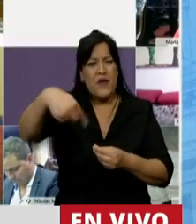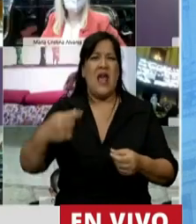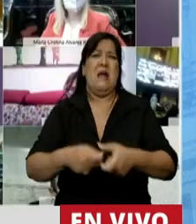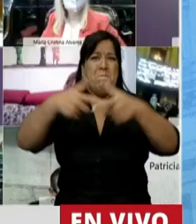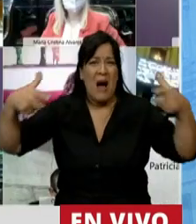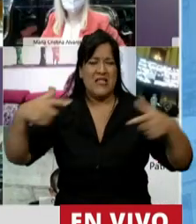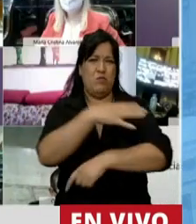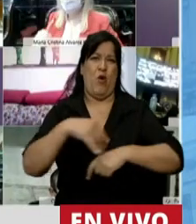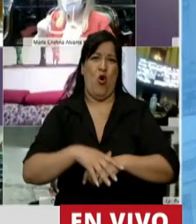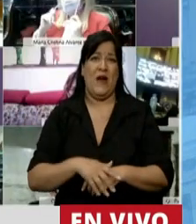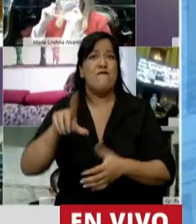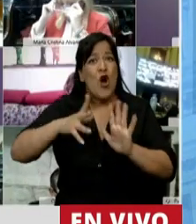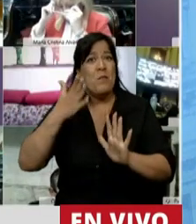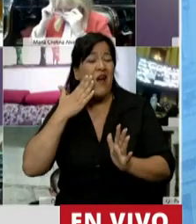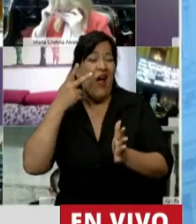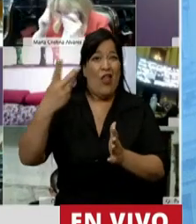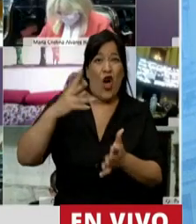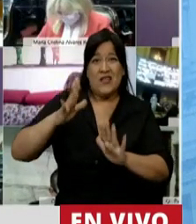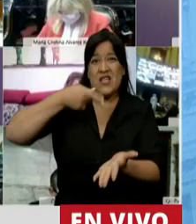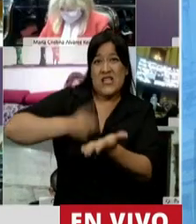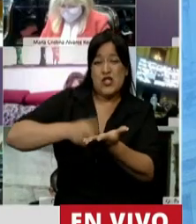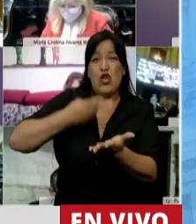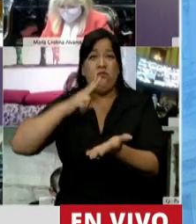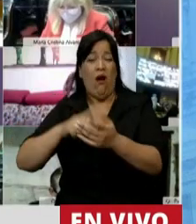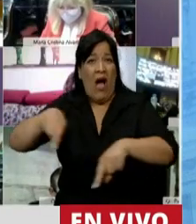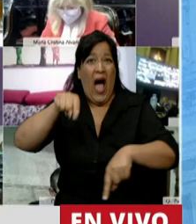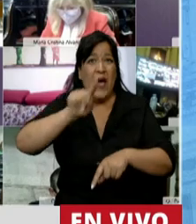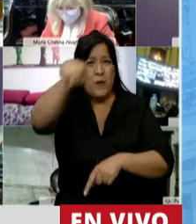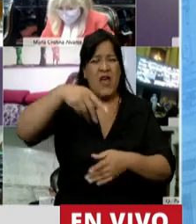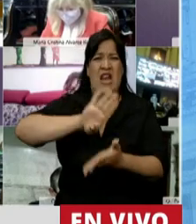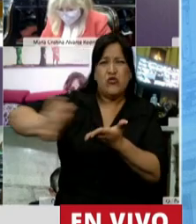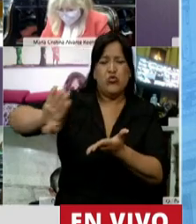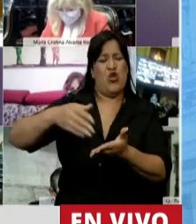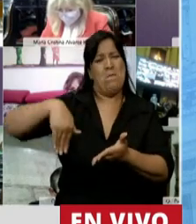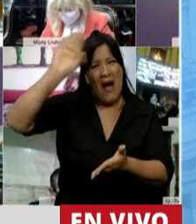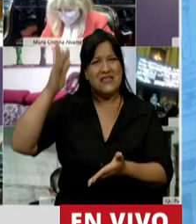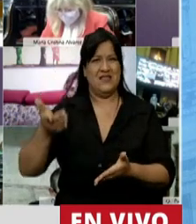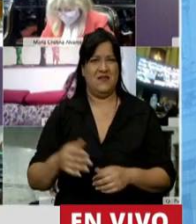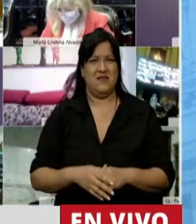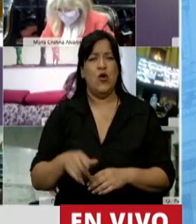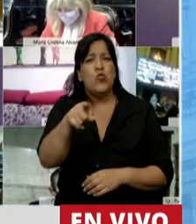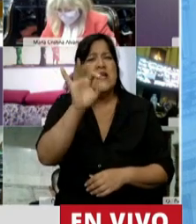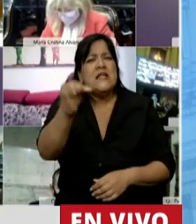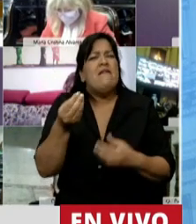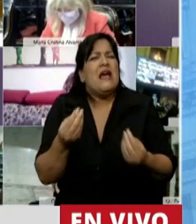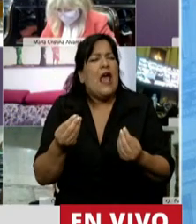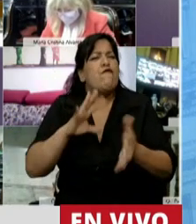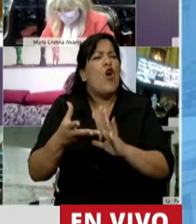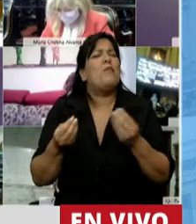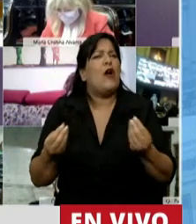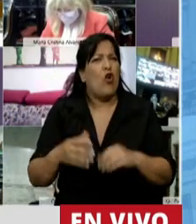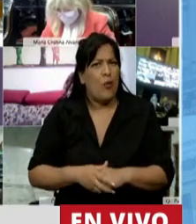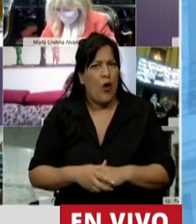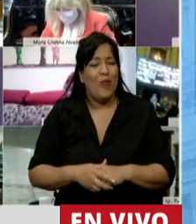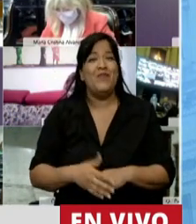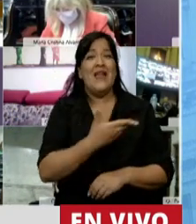presidente. Estas hipocresías se pagan con más exclusión, señor presidente. ¿Y sabe con qué más se paga también? Con